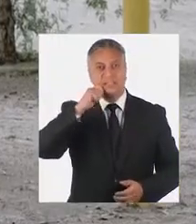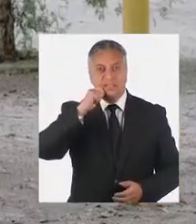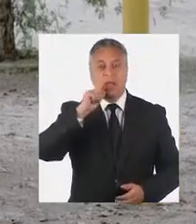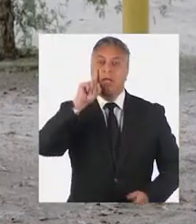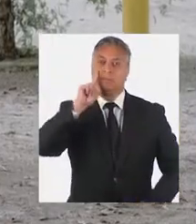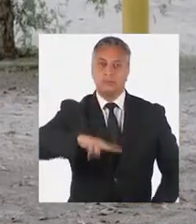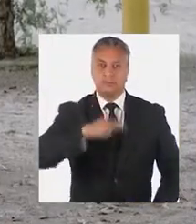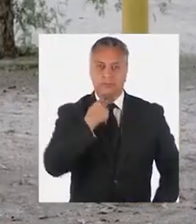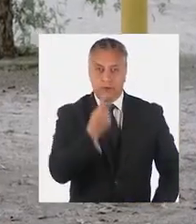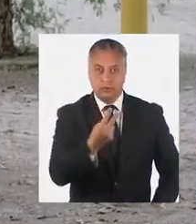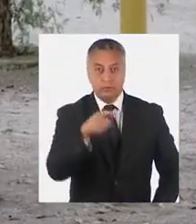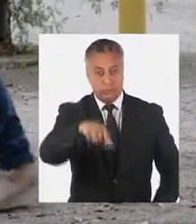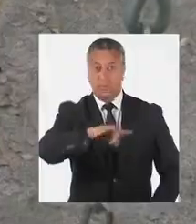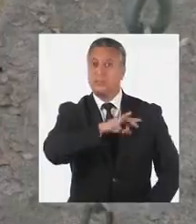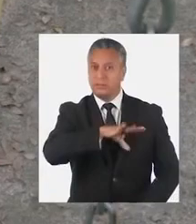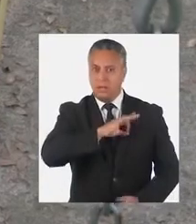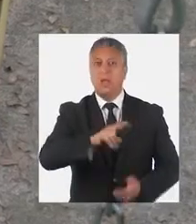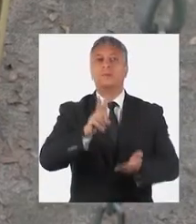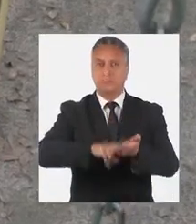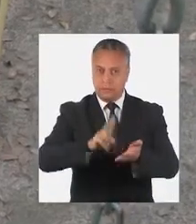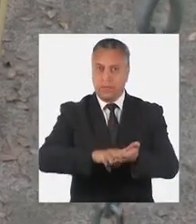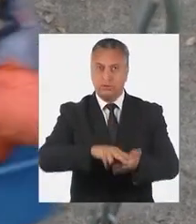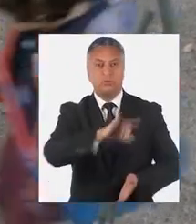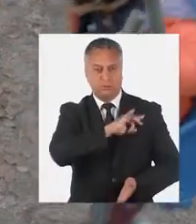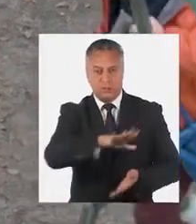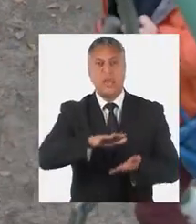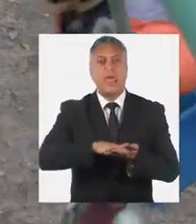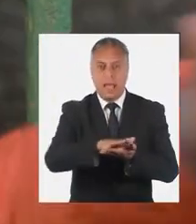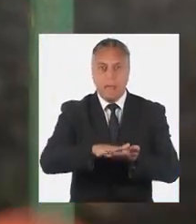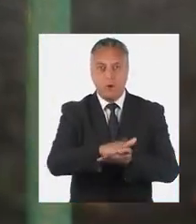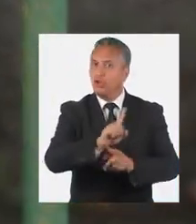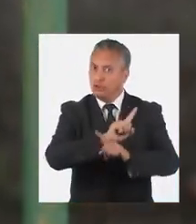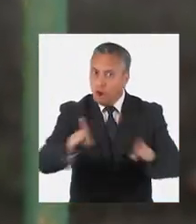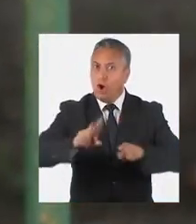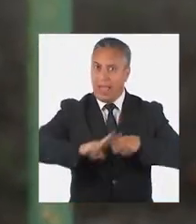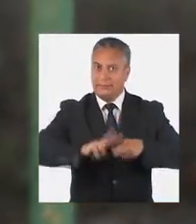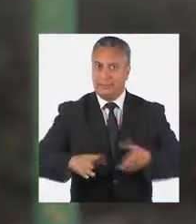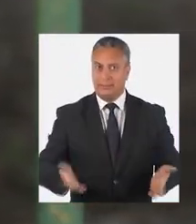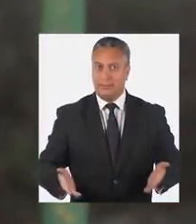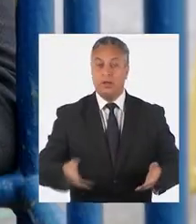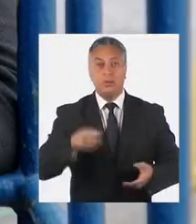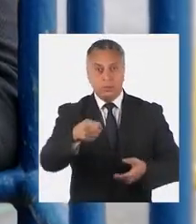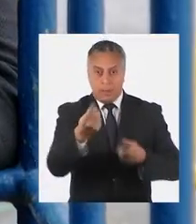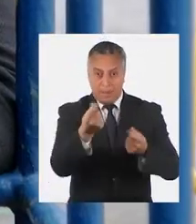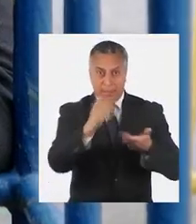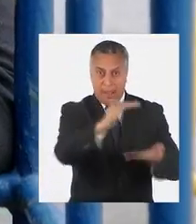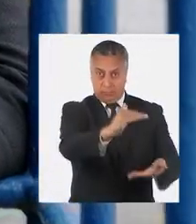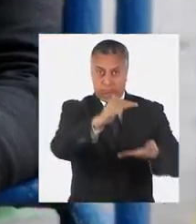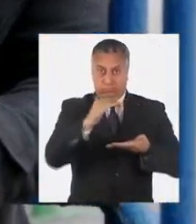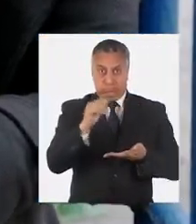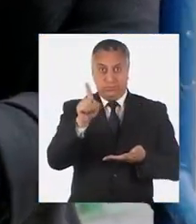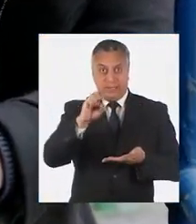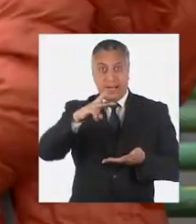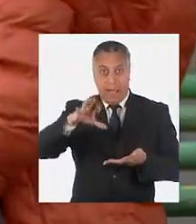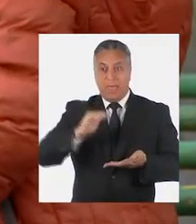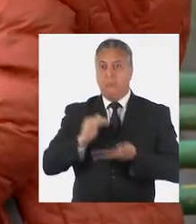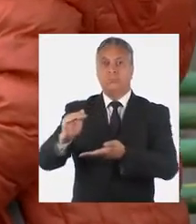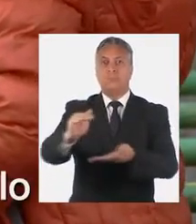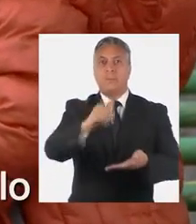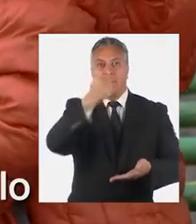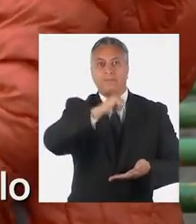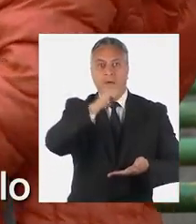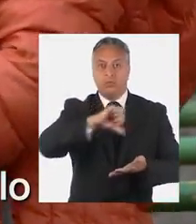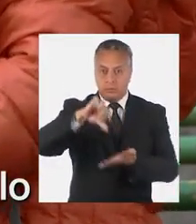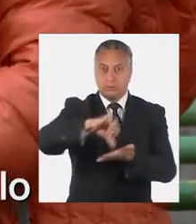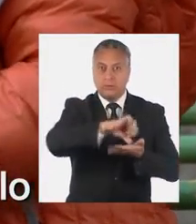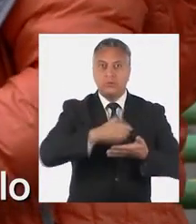Infantes significa los sin voz. Eso en Chile es cierto. Chile es un ejemplo de lo que no hay que hacer. El grueso del dinero del Sename va a privados y